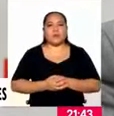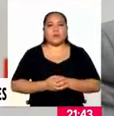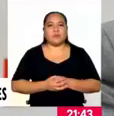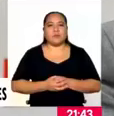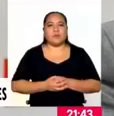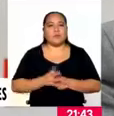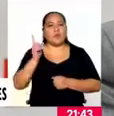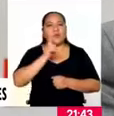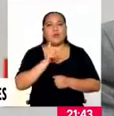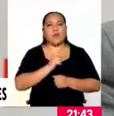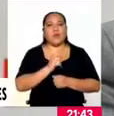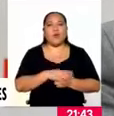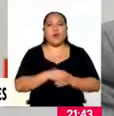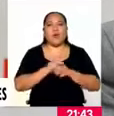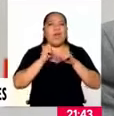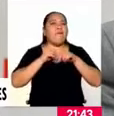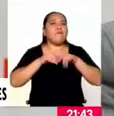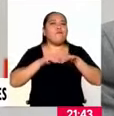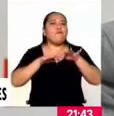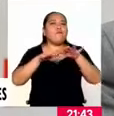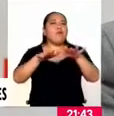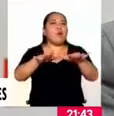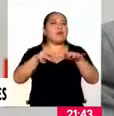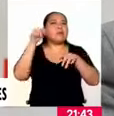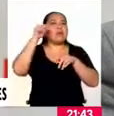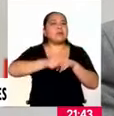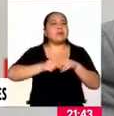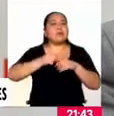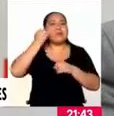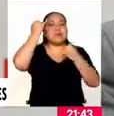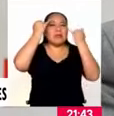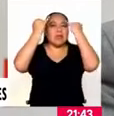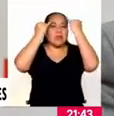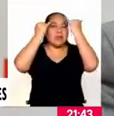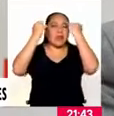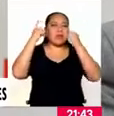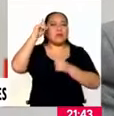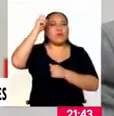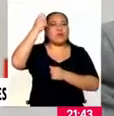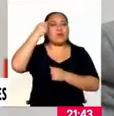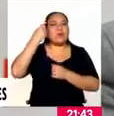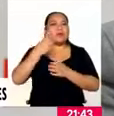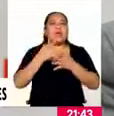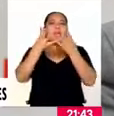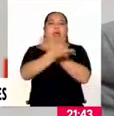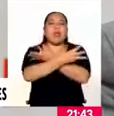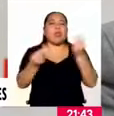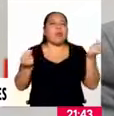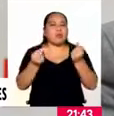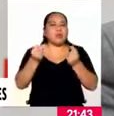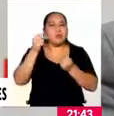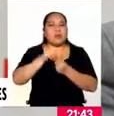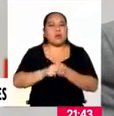Y no se dejen llevar por estos movimientos políticos que solo buscan destruir el país.